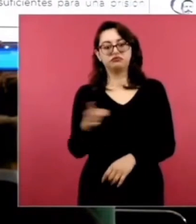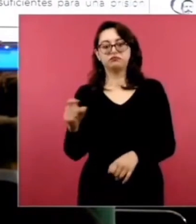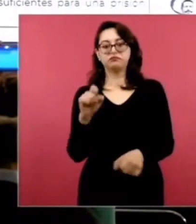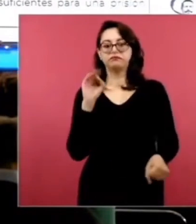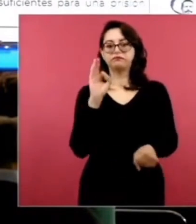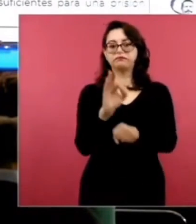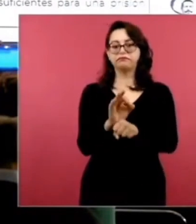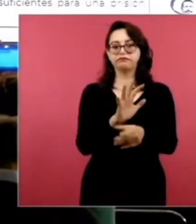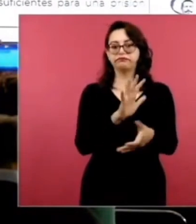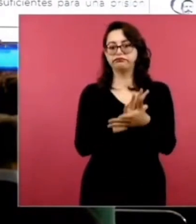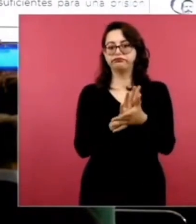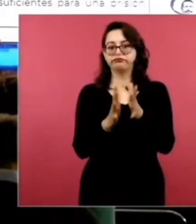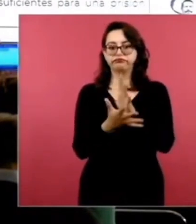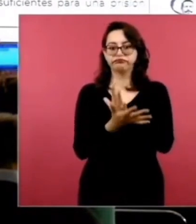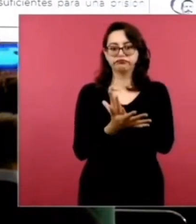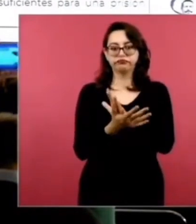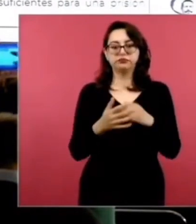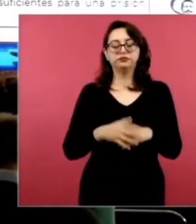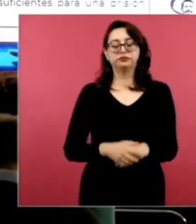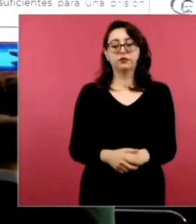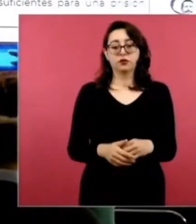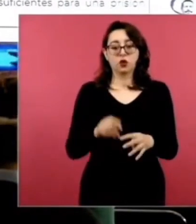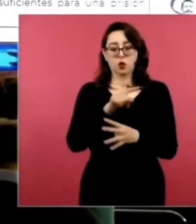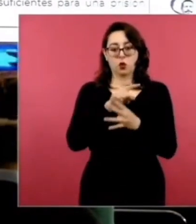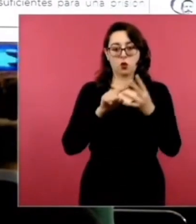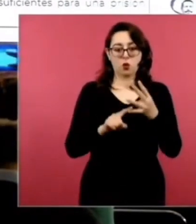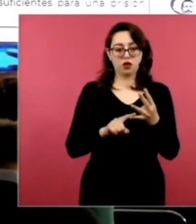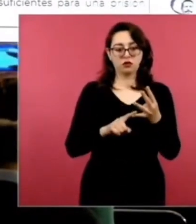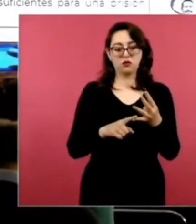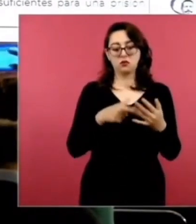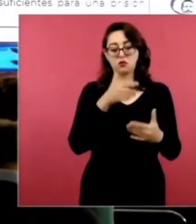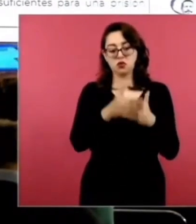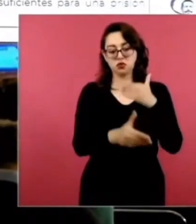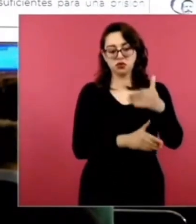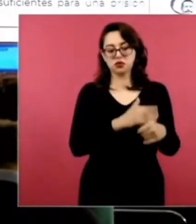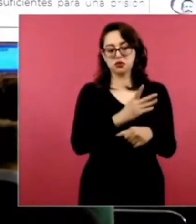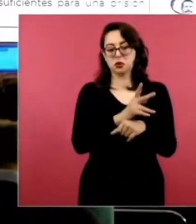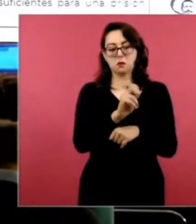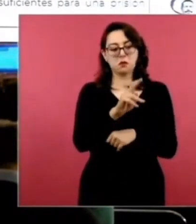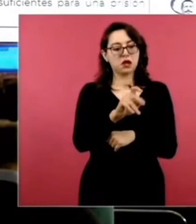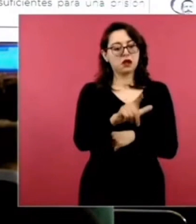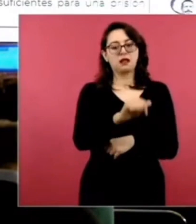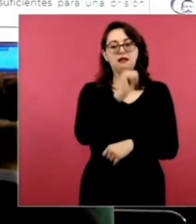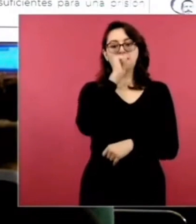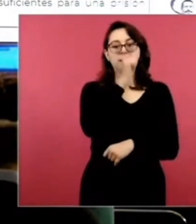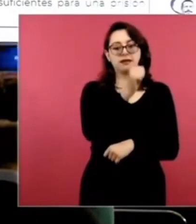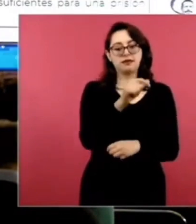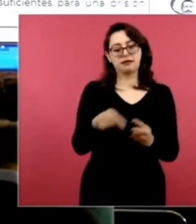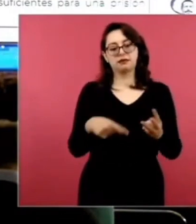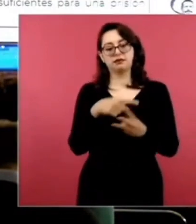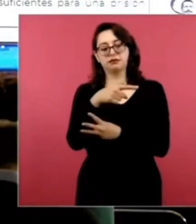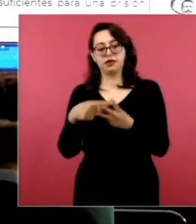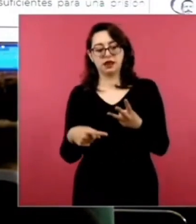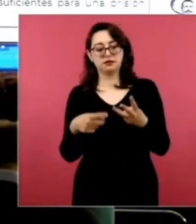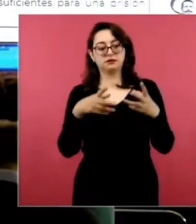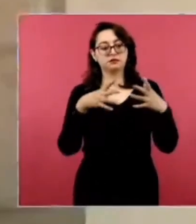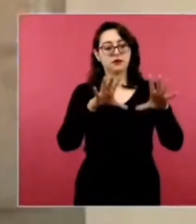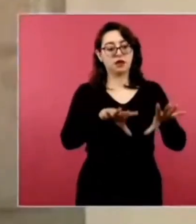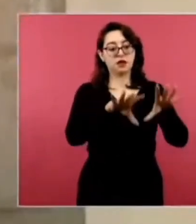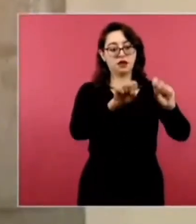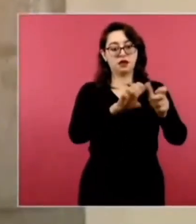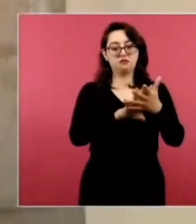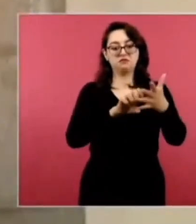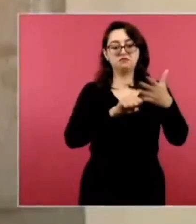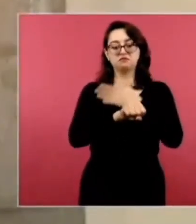En 4 determinó no vincular a proceso penal y en 3 calificó de ilegal la detención. Estas resoluciones